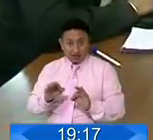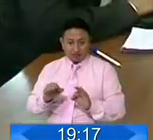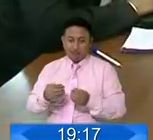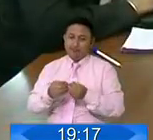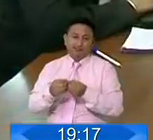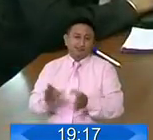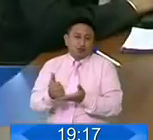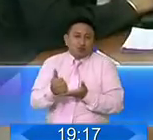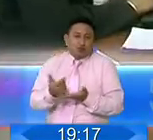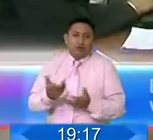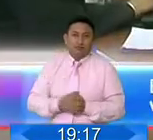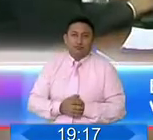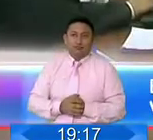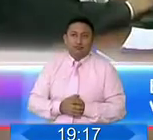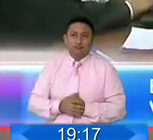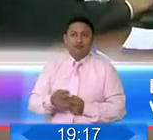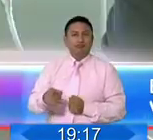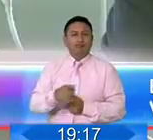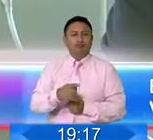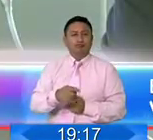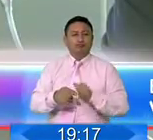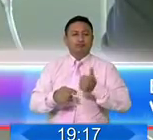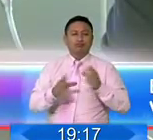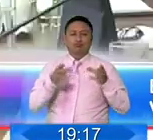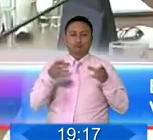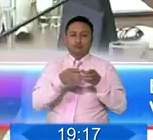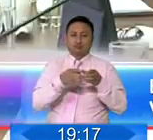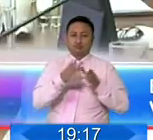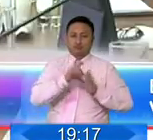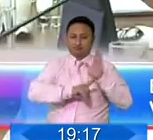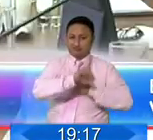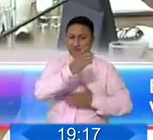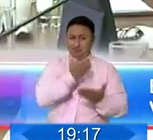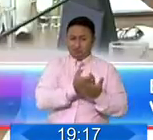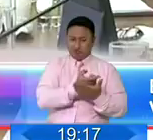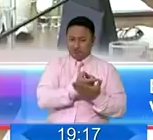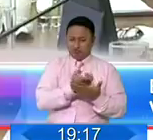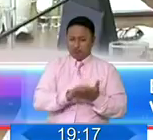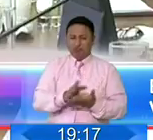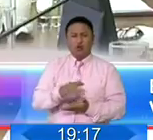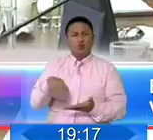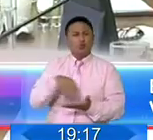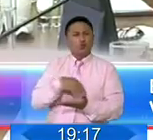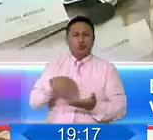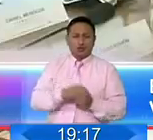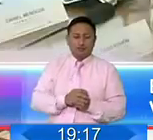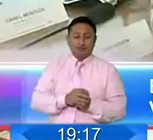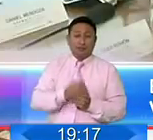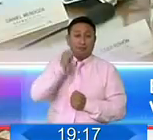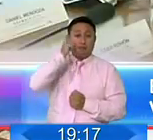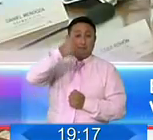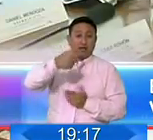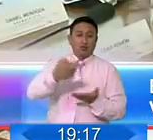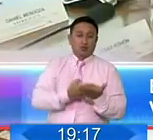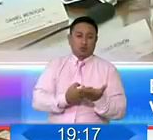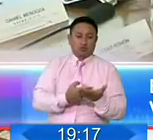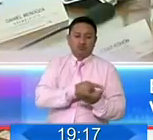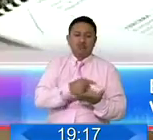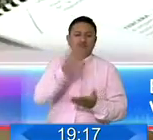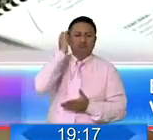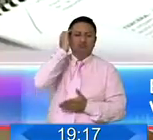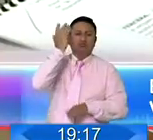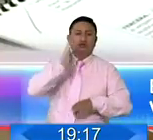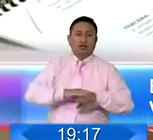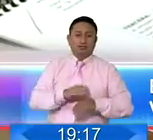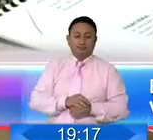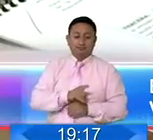hay dudas en torno a si esto puede ser aprobado en la Comisión de Desarrollo Económico que se reunirá este martes, la preocupación radica en que fueron